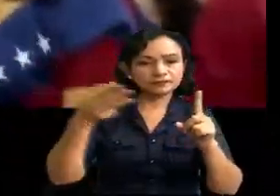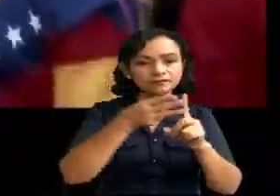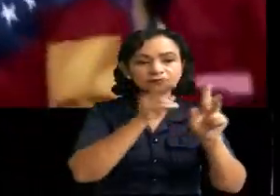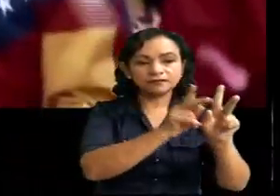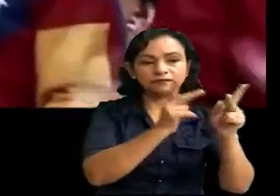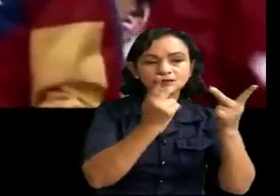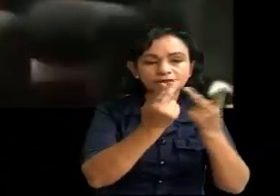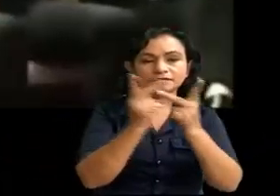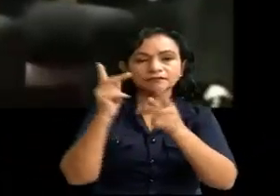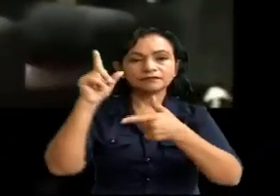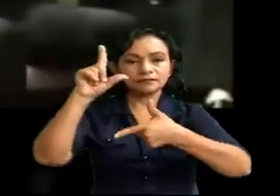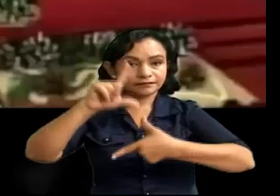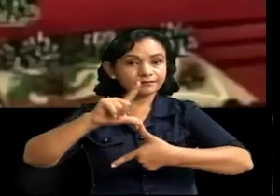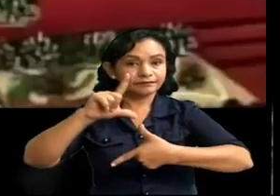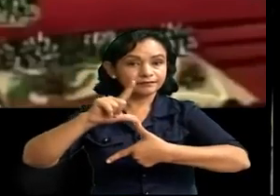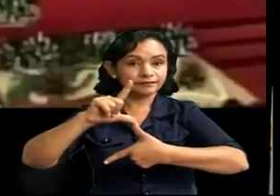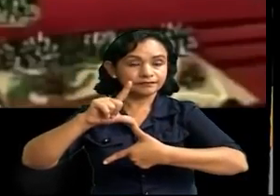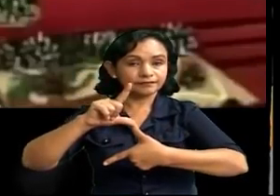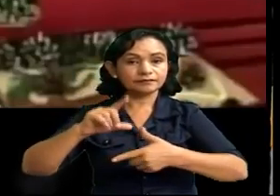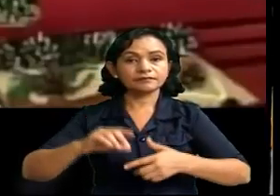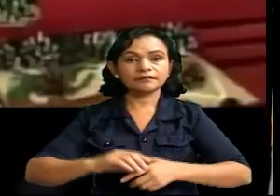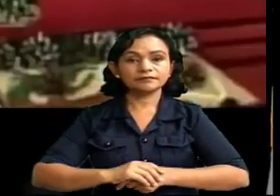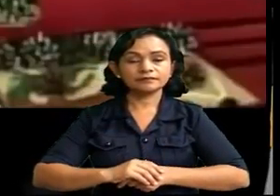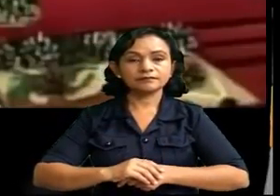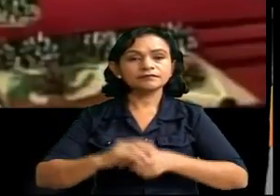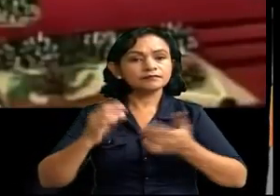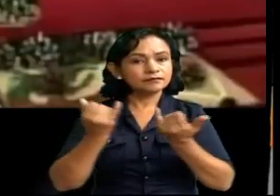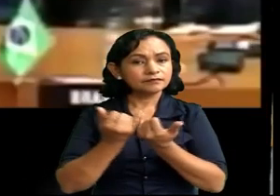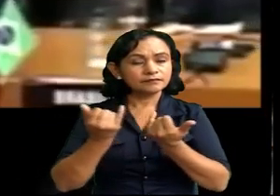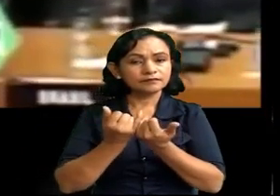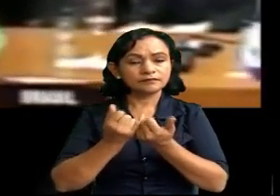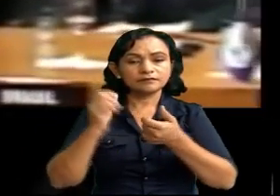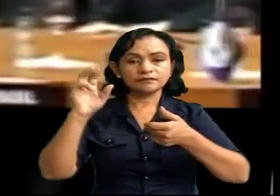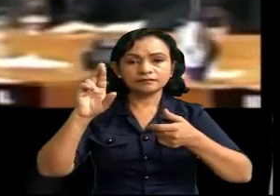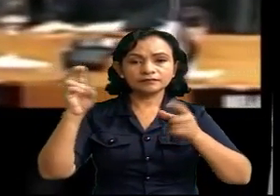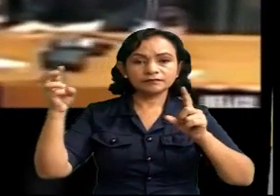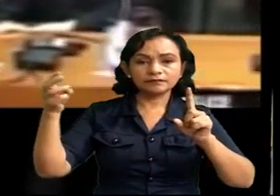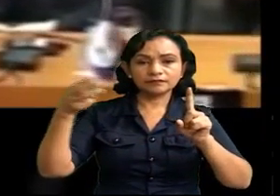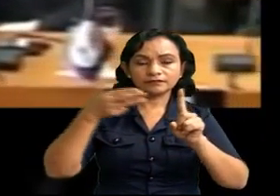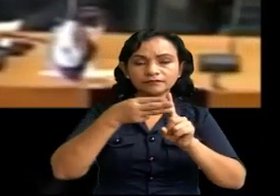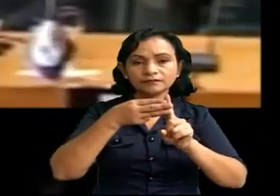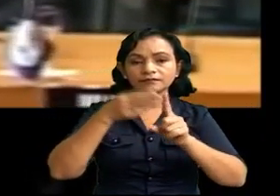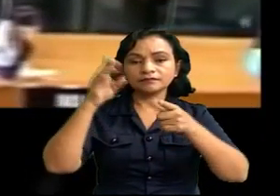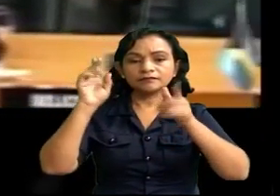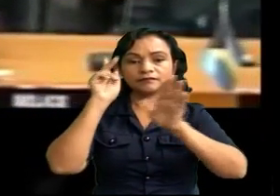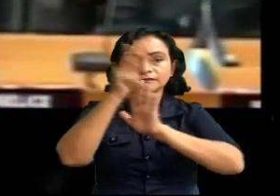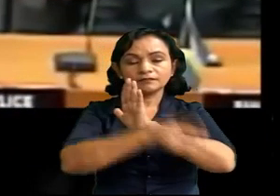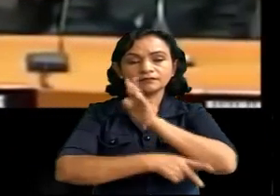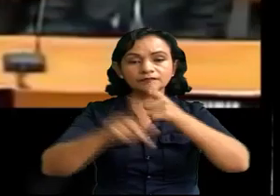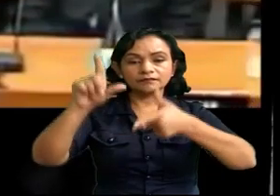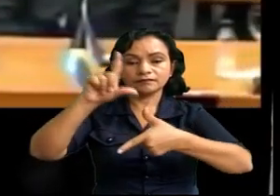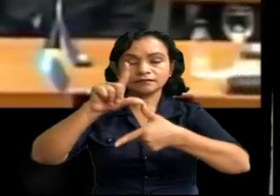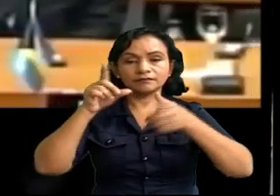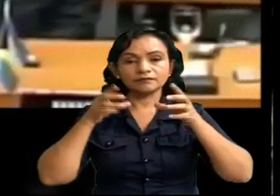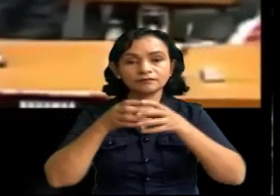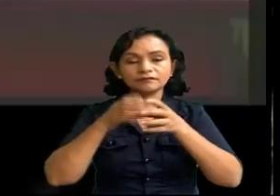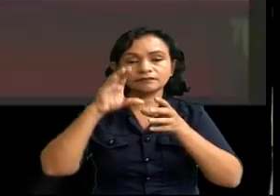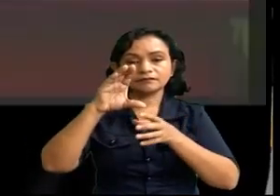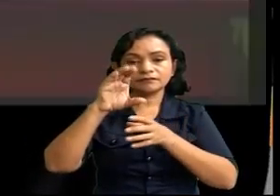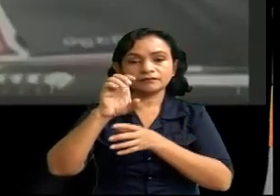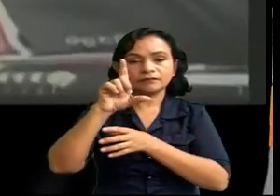pueblos latinoamericanos. Es así que nuestra región ve nacer la Comunidad de Estados Latinoamericanos y Caribeños,